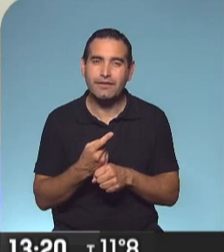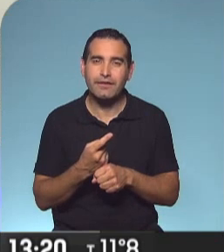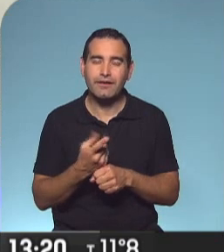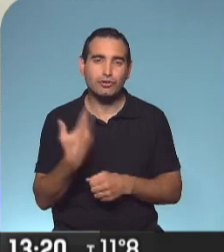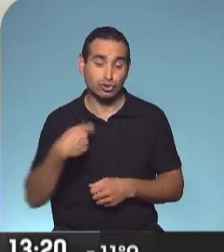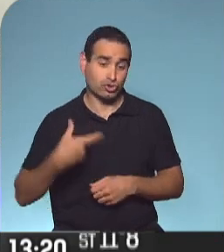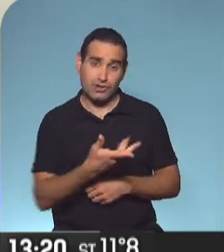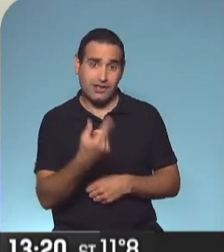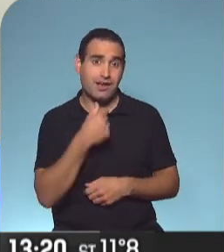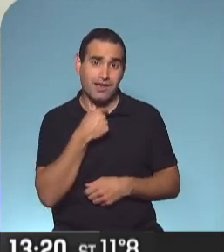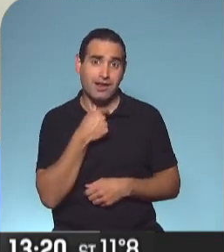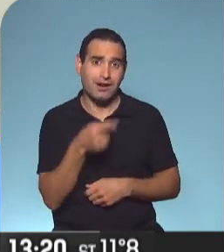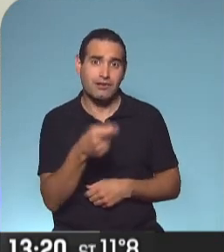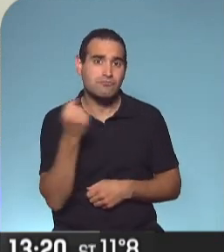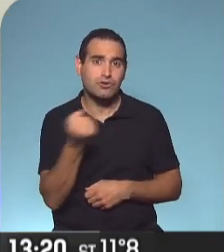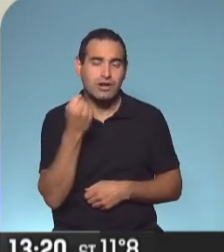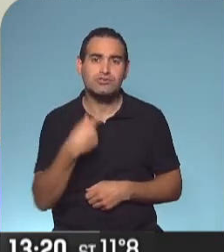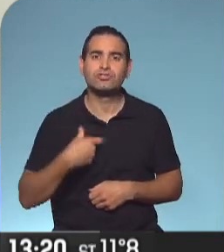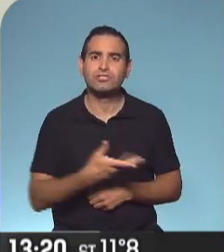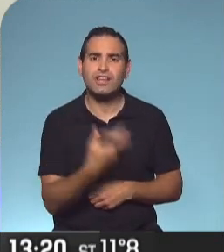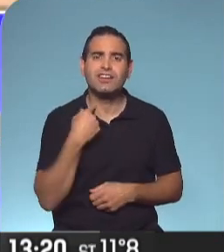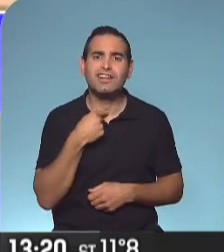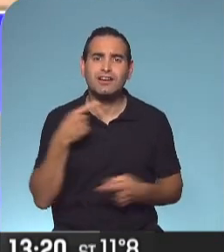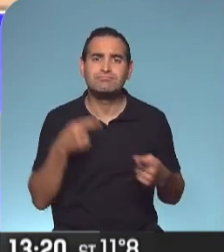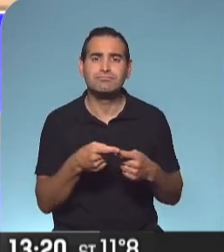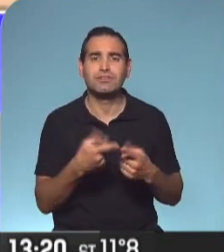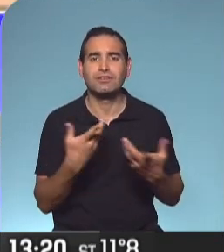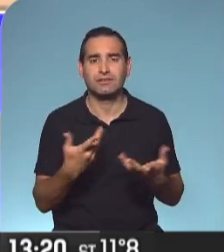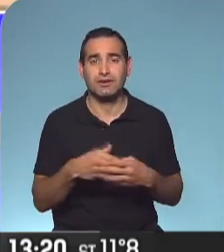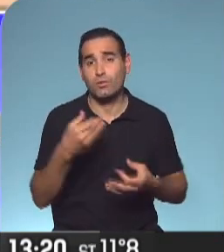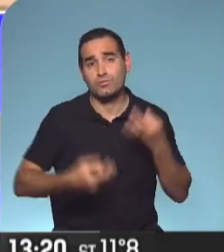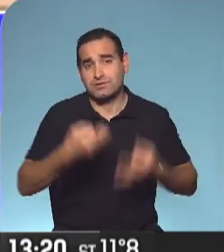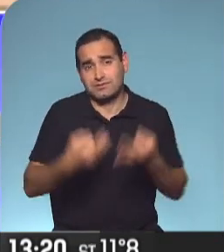sociedad es tan importante para cualquier sociedad, que es el imperativo de justicia. Claro.